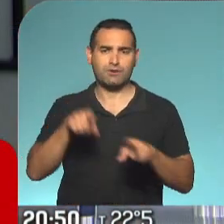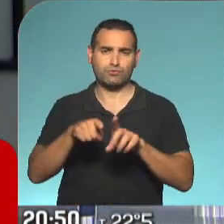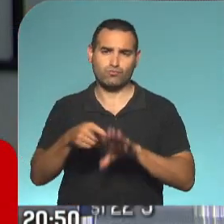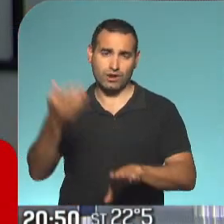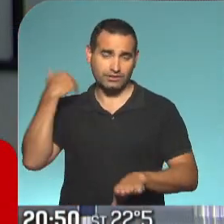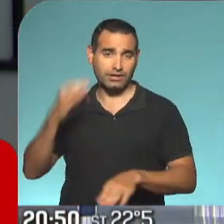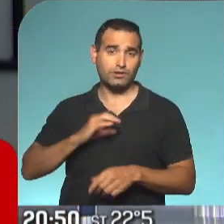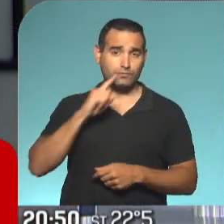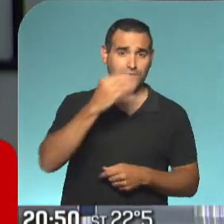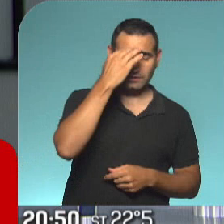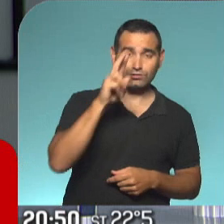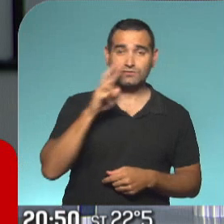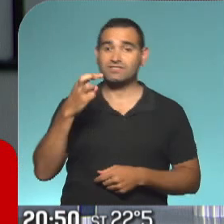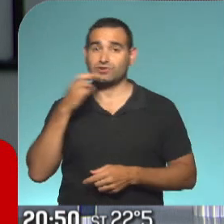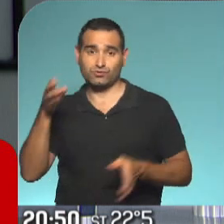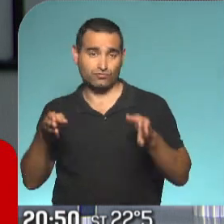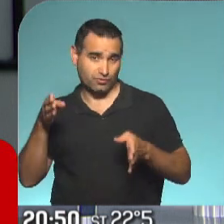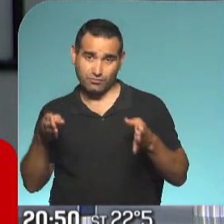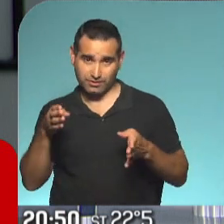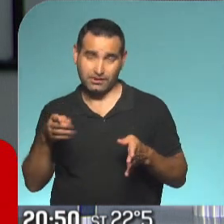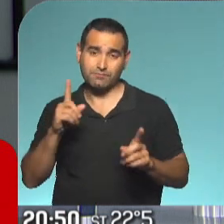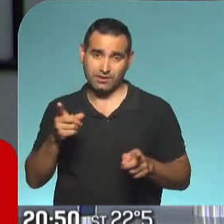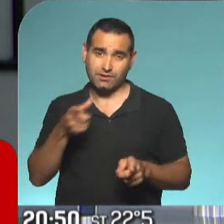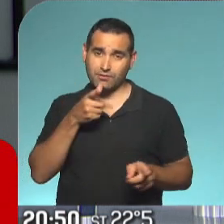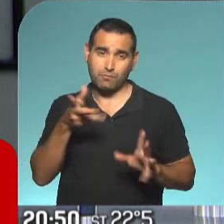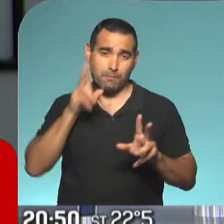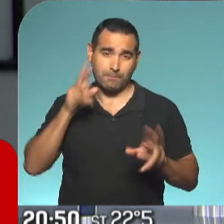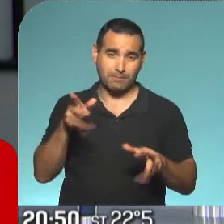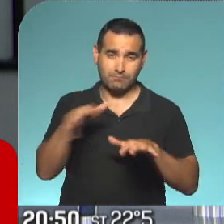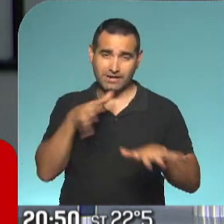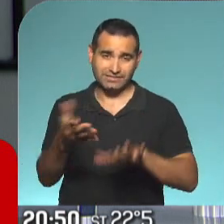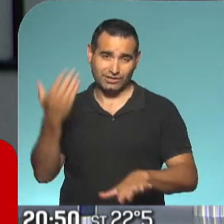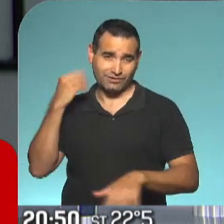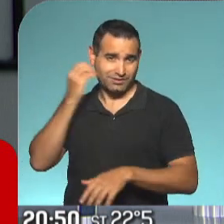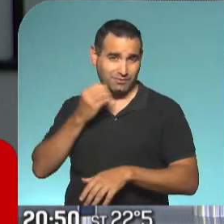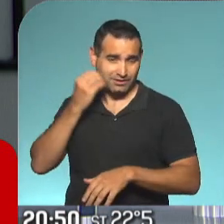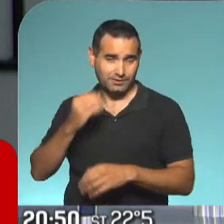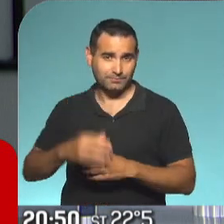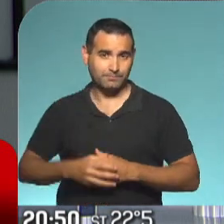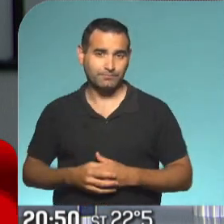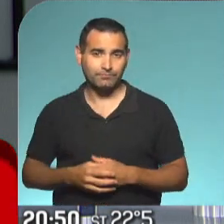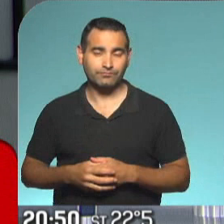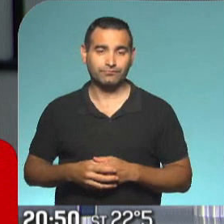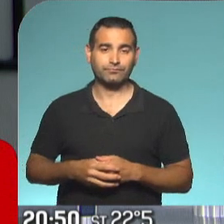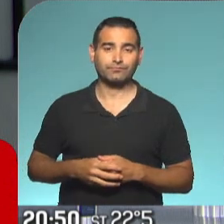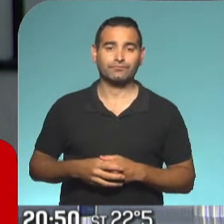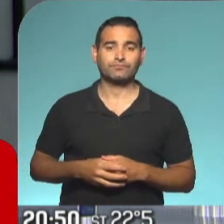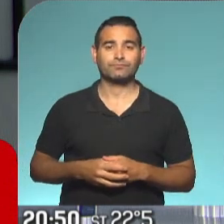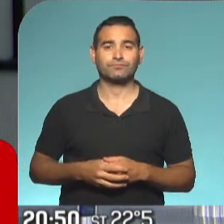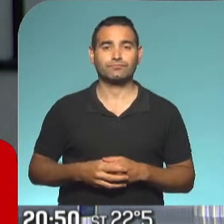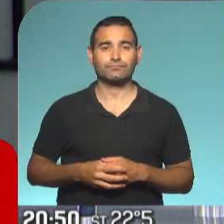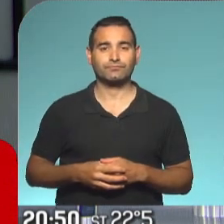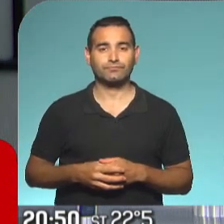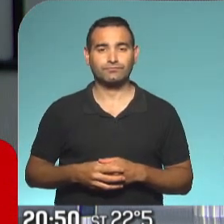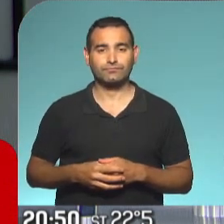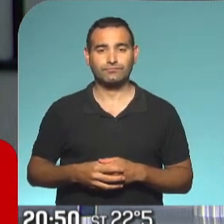un gobierno de 2015-2019 que reivindicó esa política, y yo creo que no todos sacaron las mismas conclusiones sobre ese estallido y